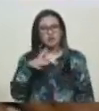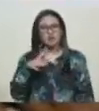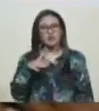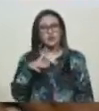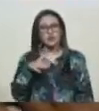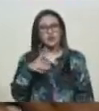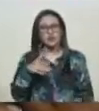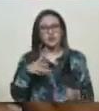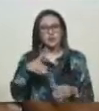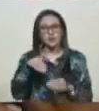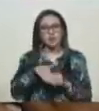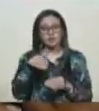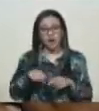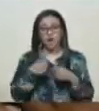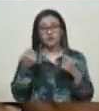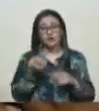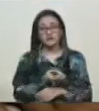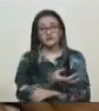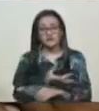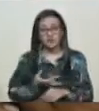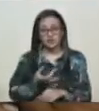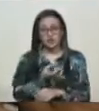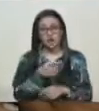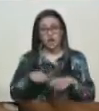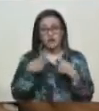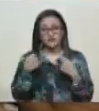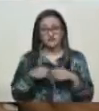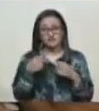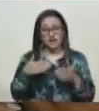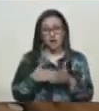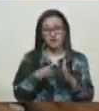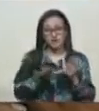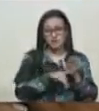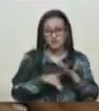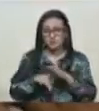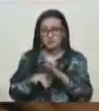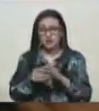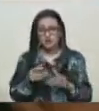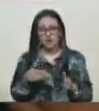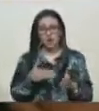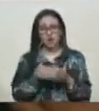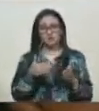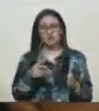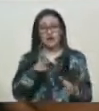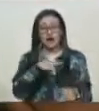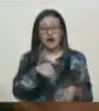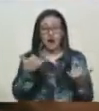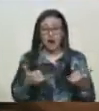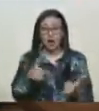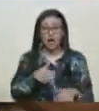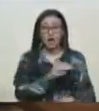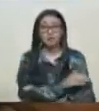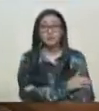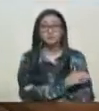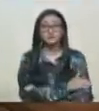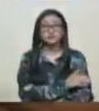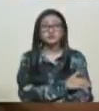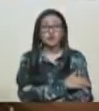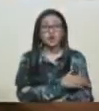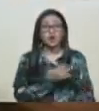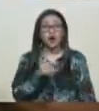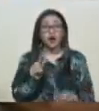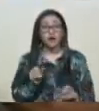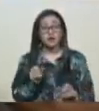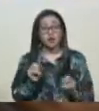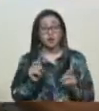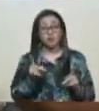opositor, contra la violencia, contra los corruptos, contra el pasado. Ellos hoy, la derecha, tiene una gran oportunidad